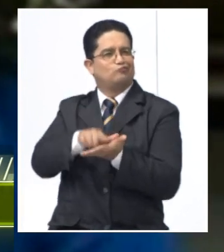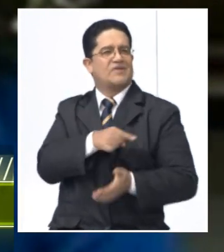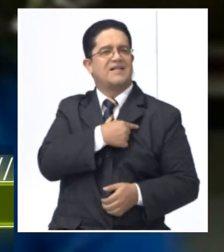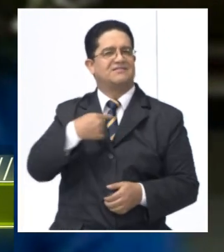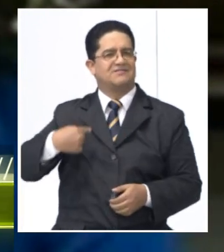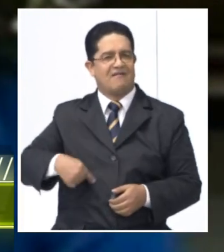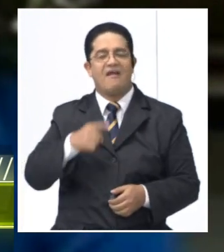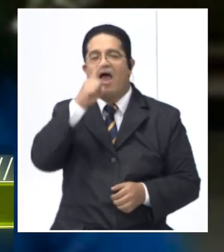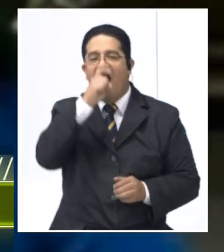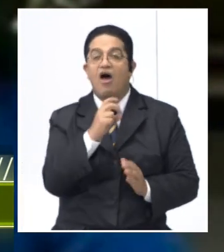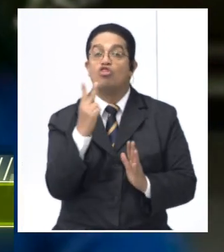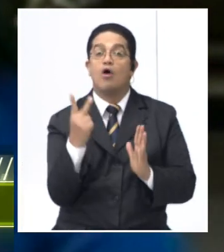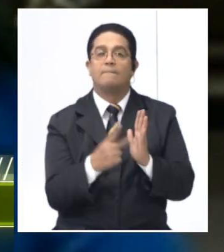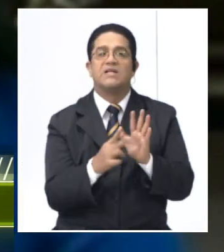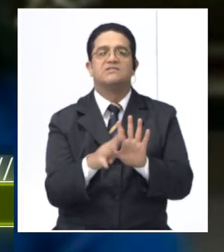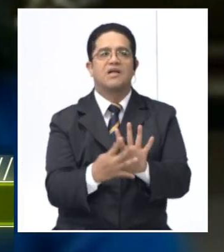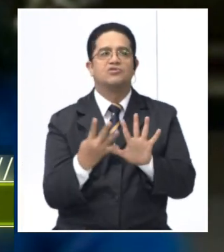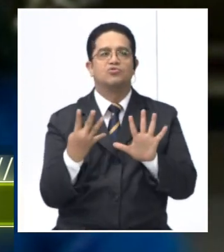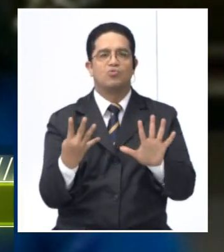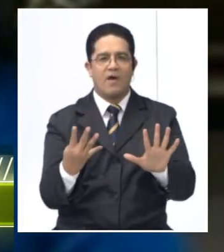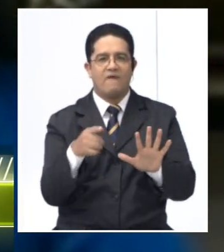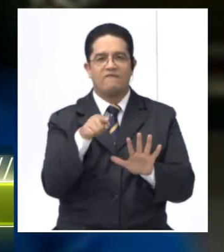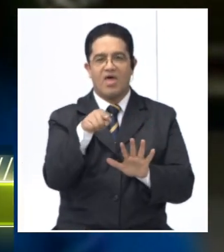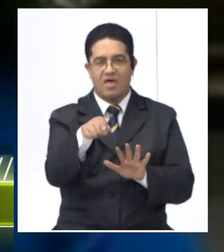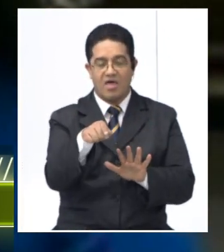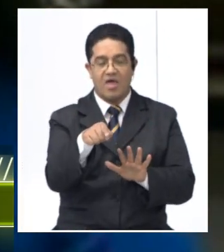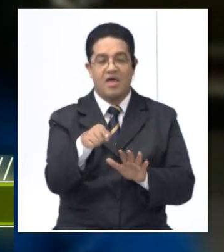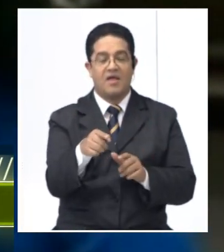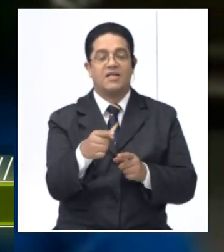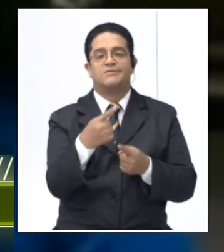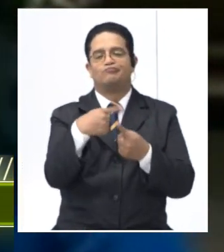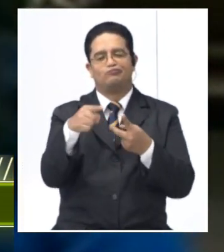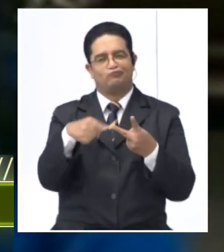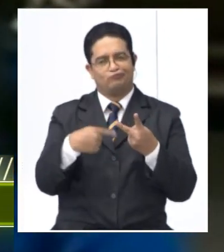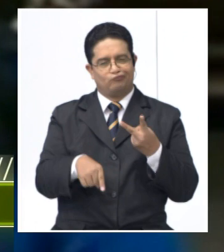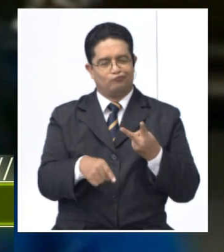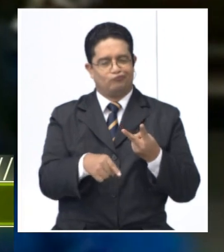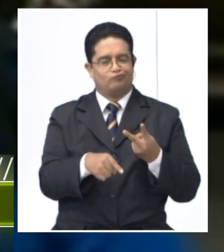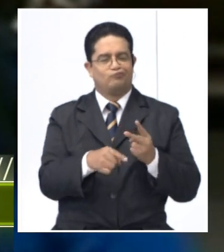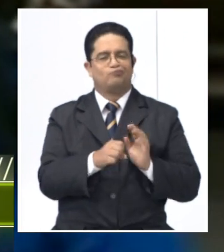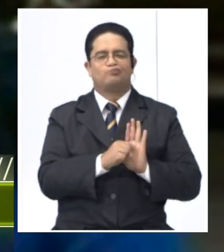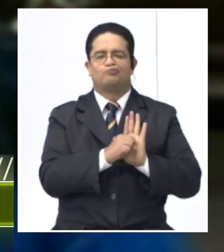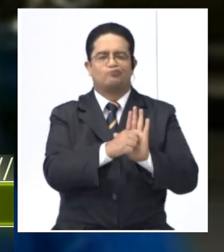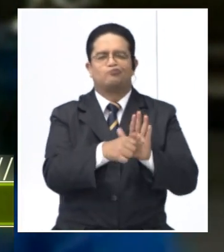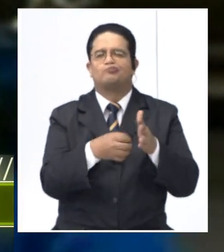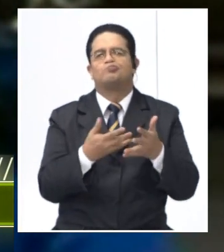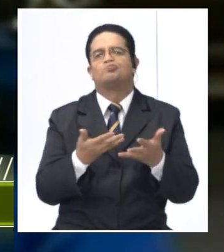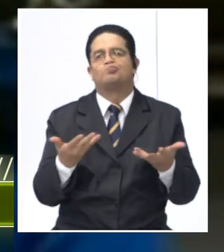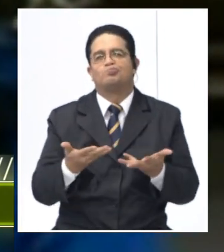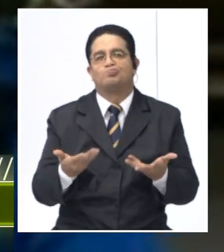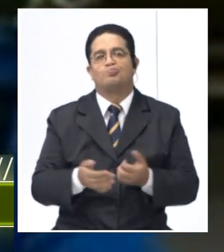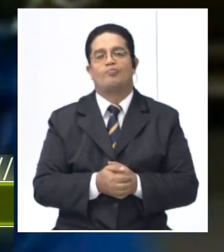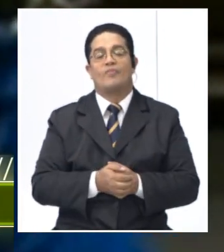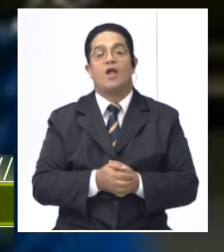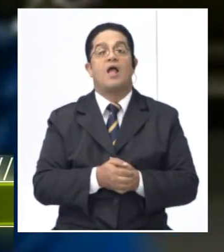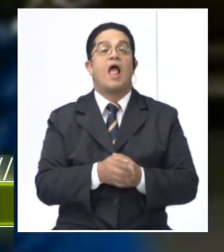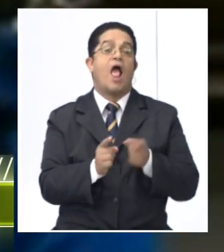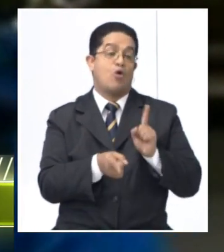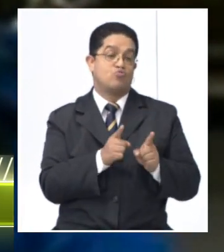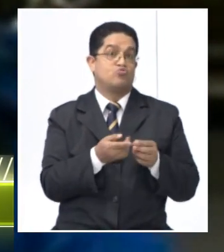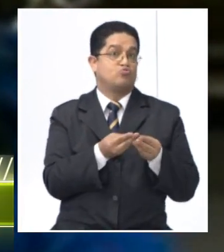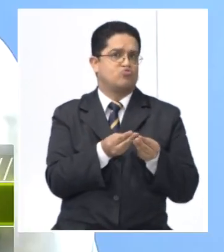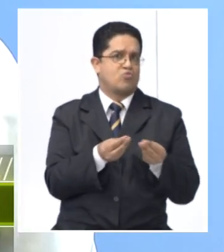año 2019, es capaz de generar diversos síntomas, los cuales pueden ser leves